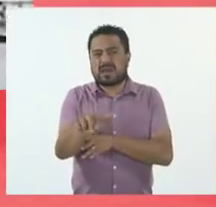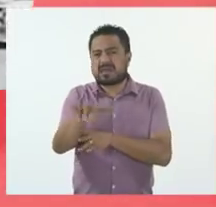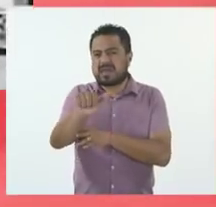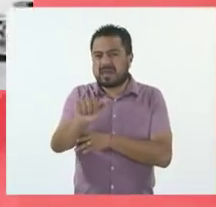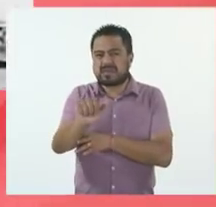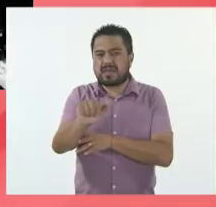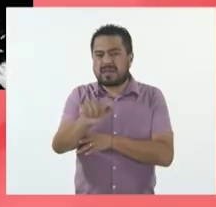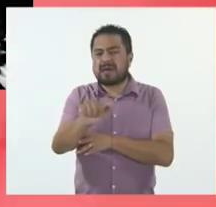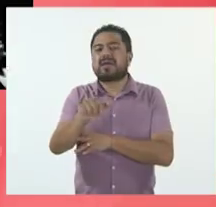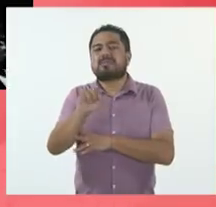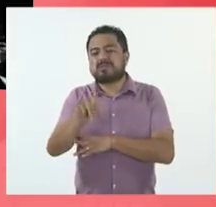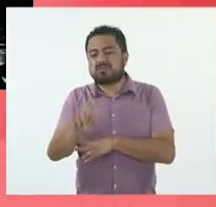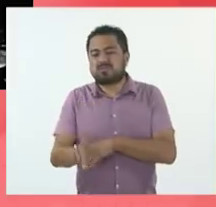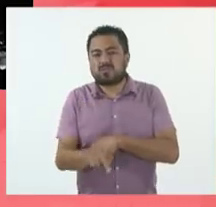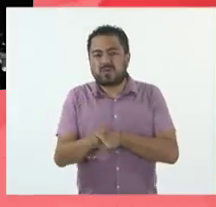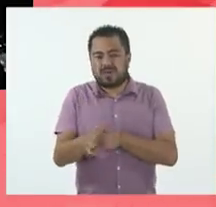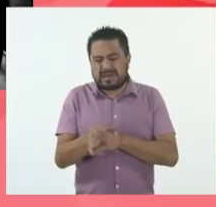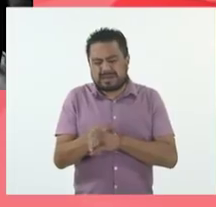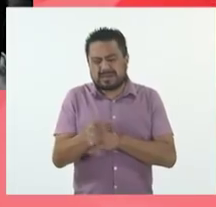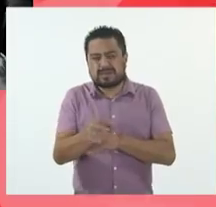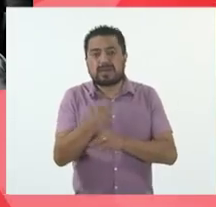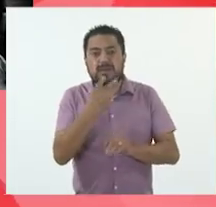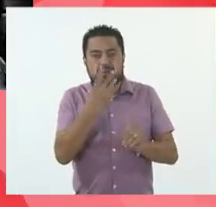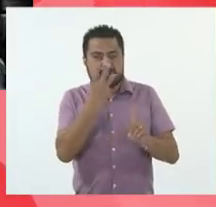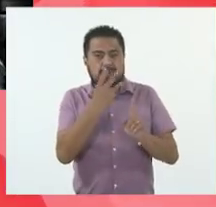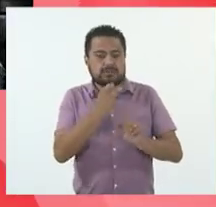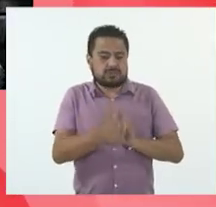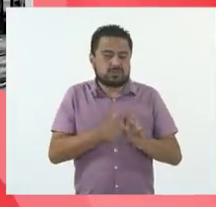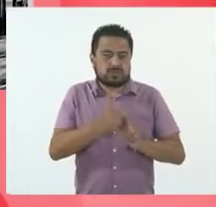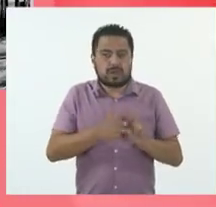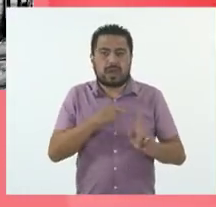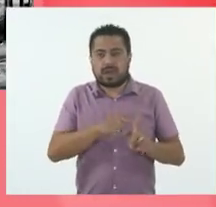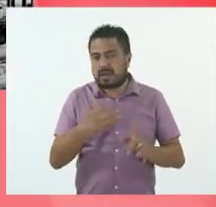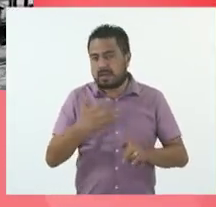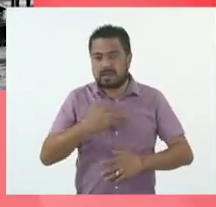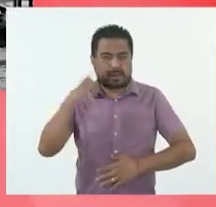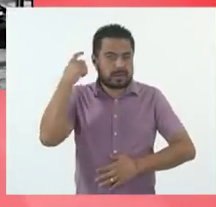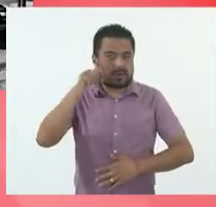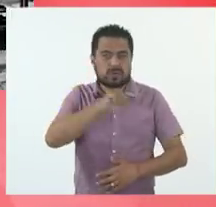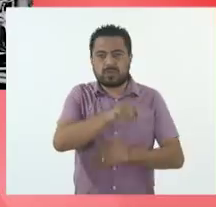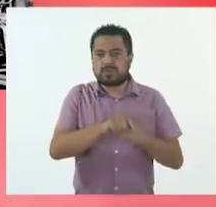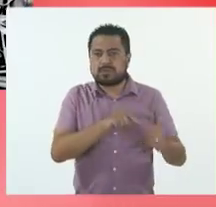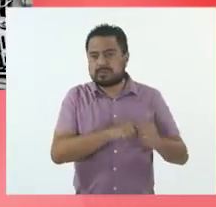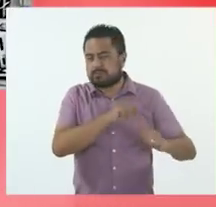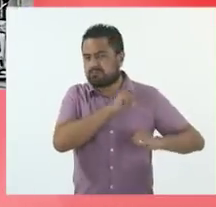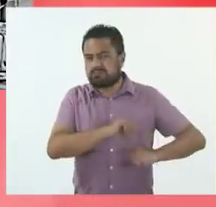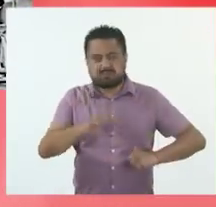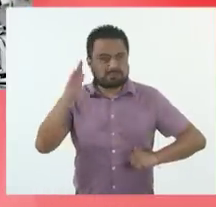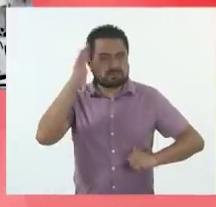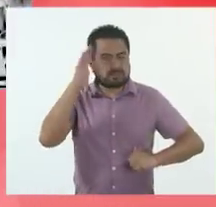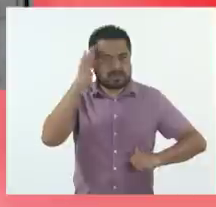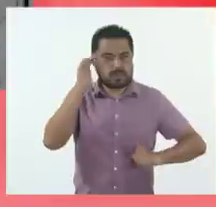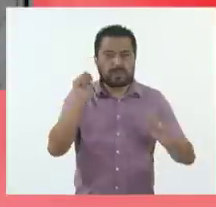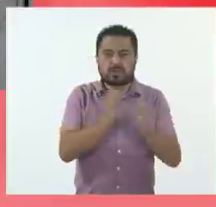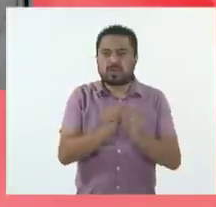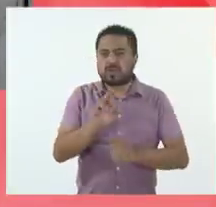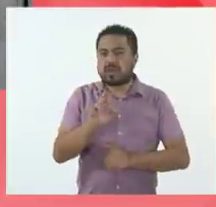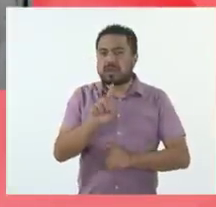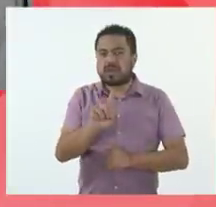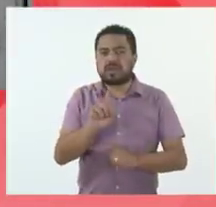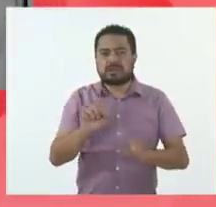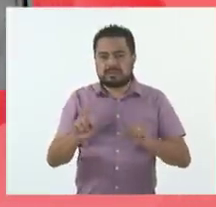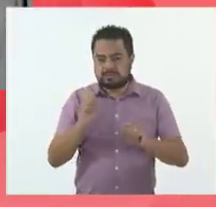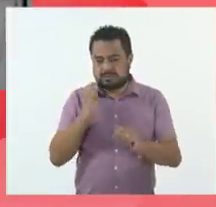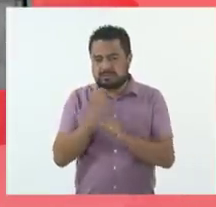Pueblito. Esta fue una de las 3 estaciones de tren que tuvo Querétaro, un punto estratégico en la red de caminos del